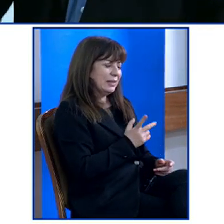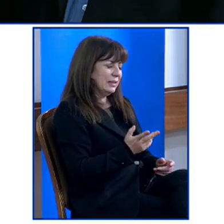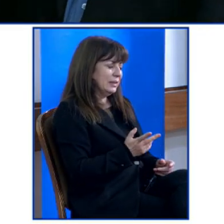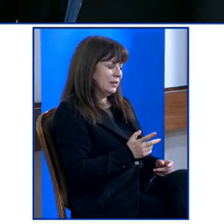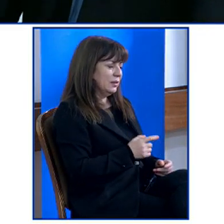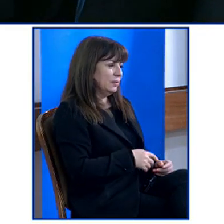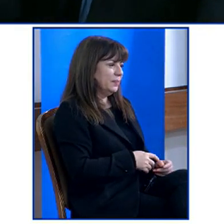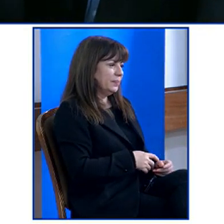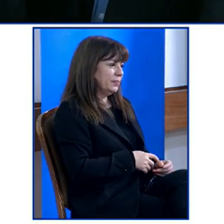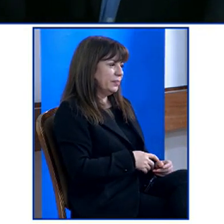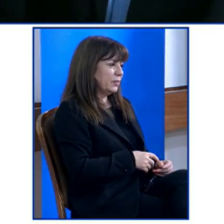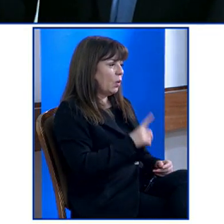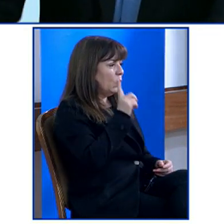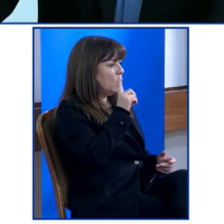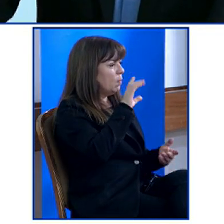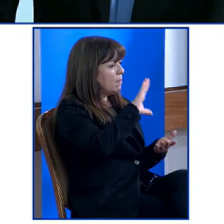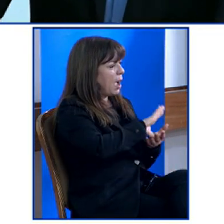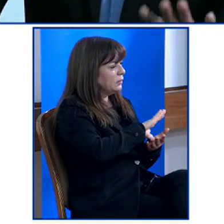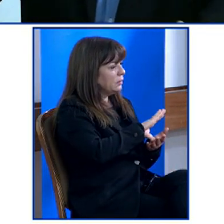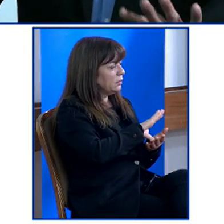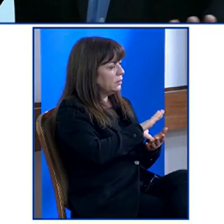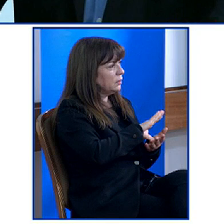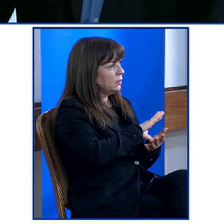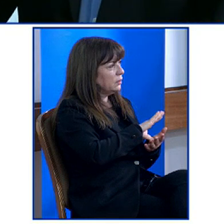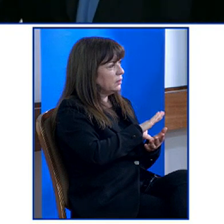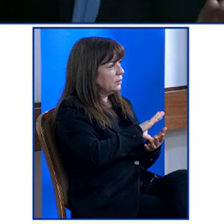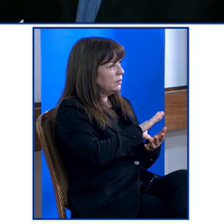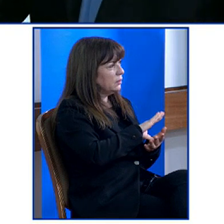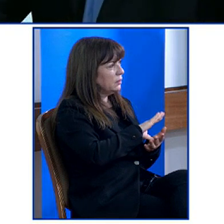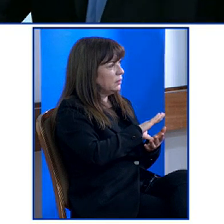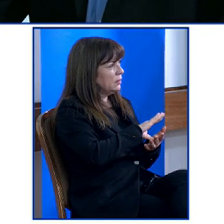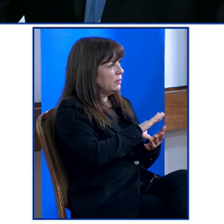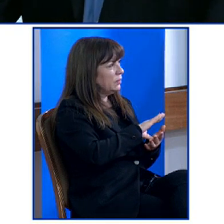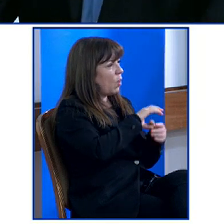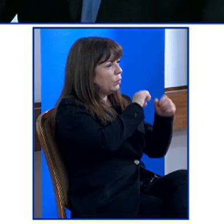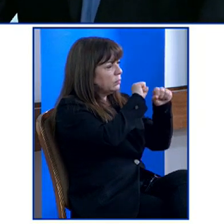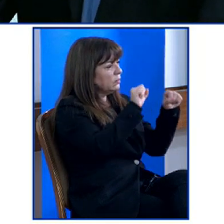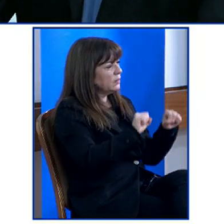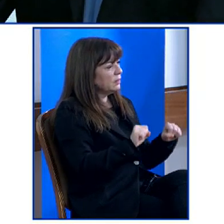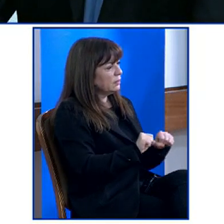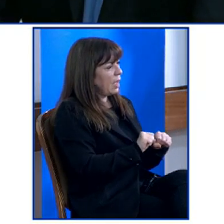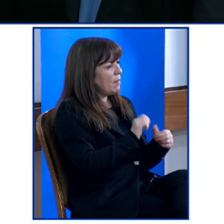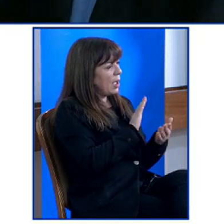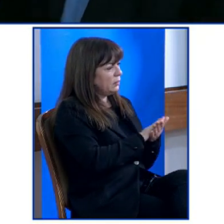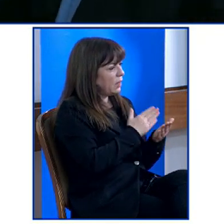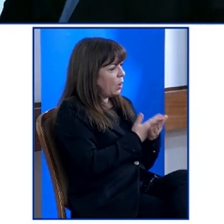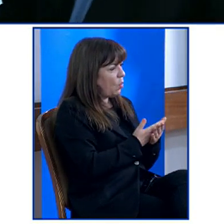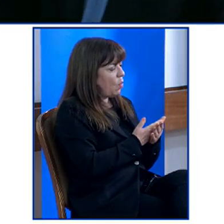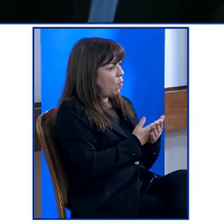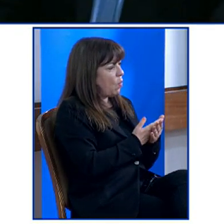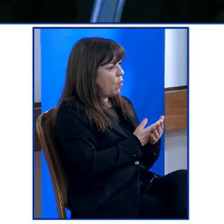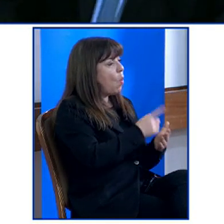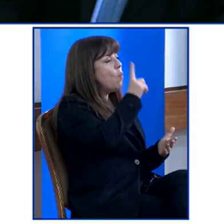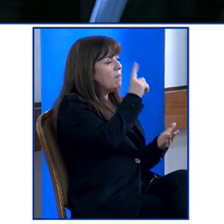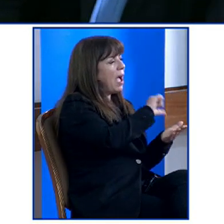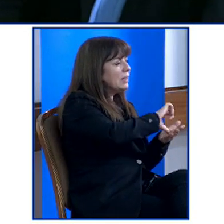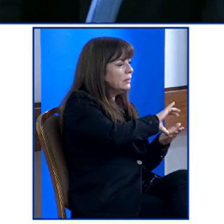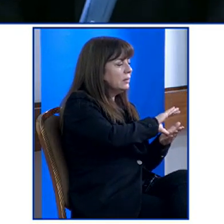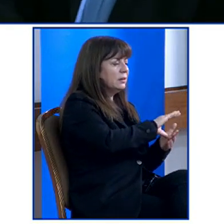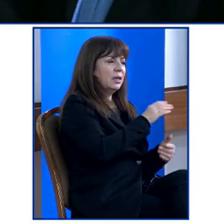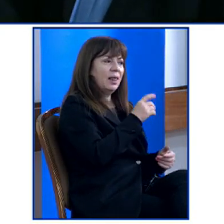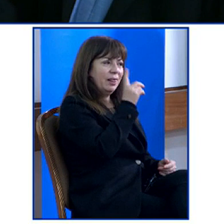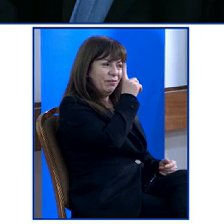Aunque sea un país, un sistema de salud es complejo.